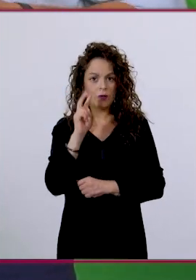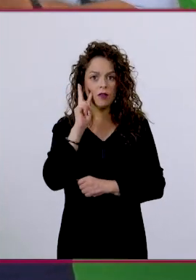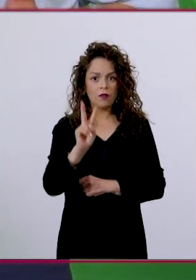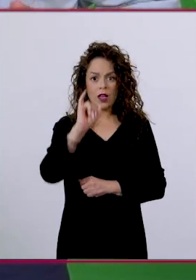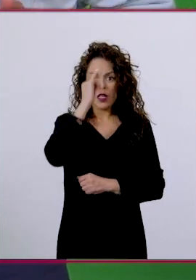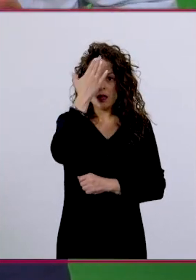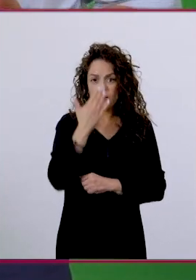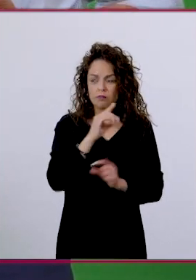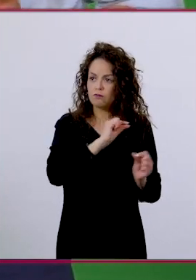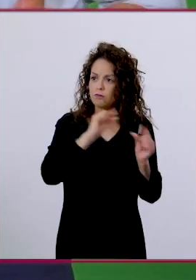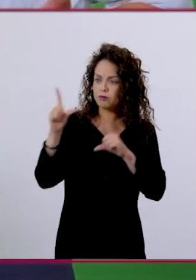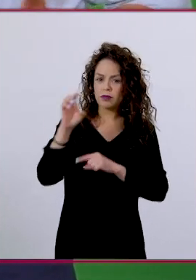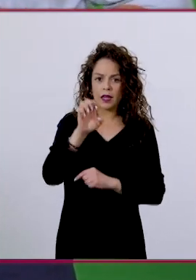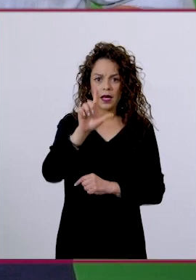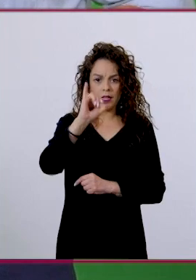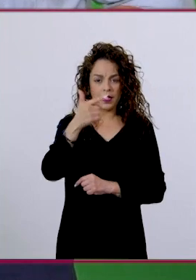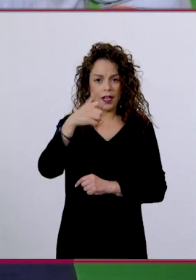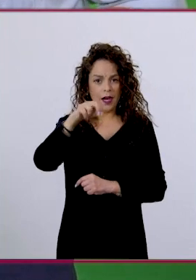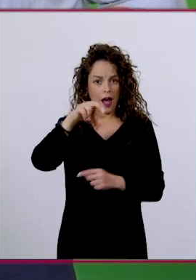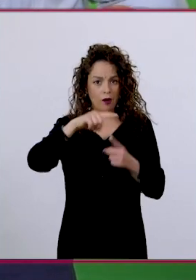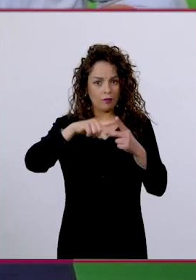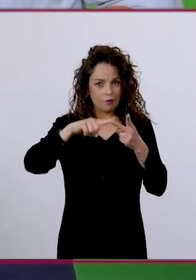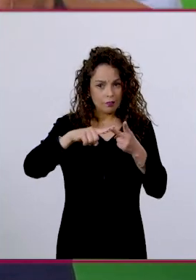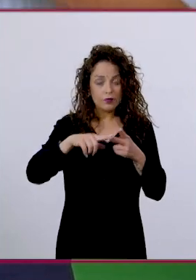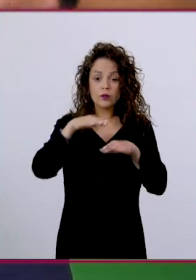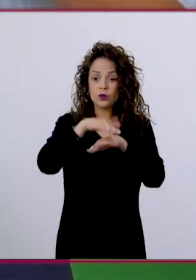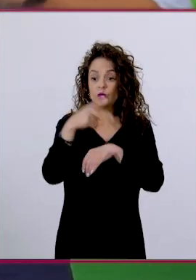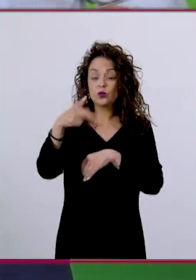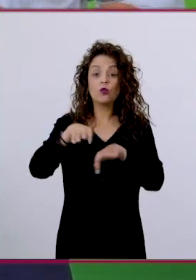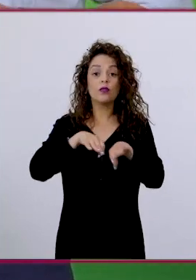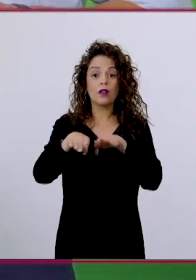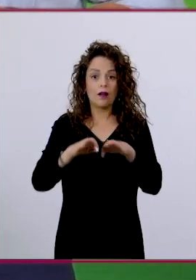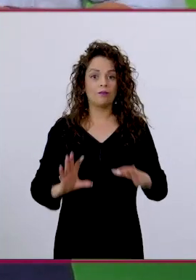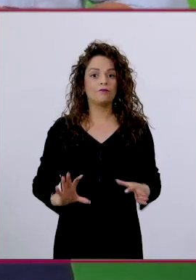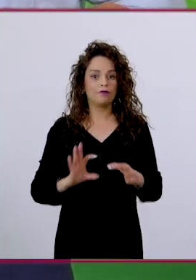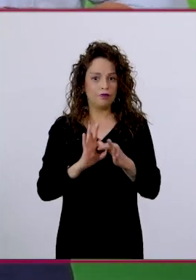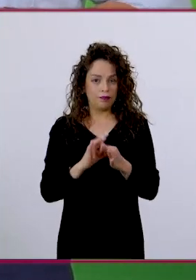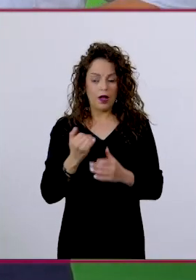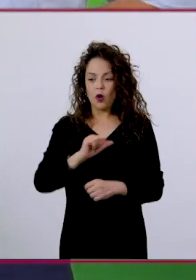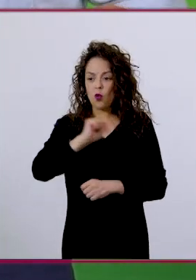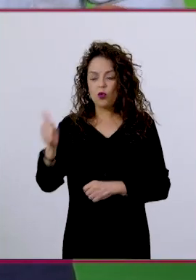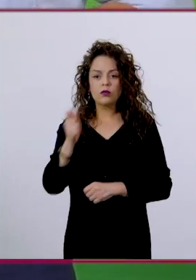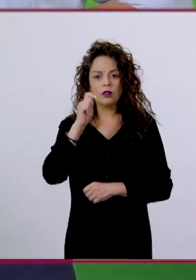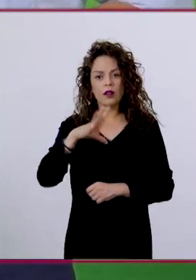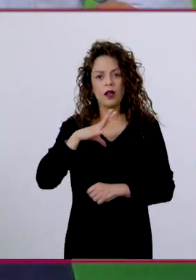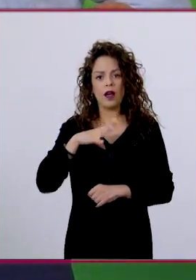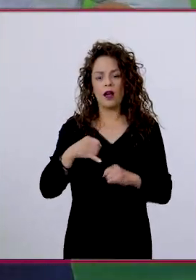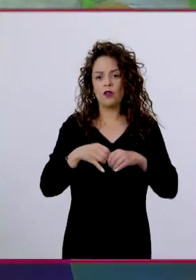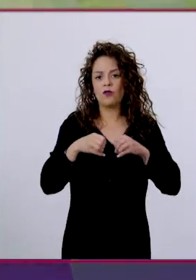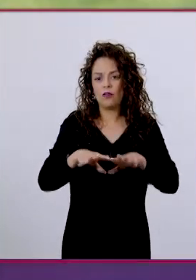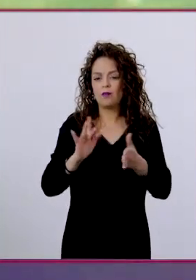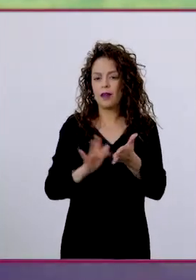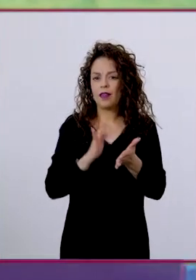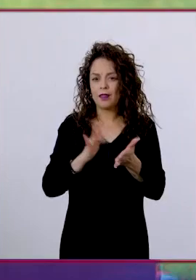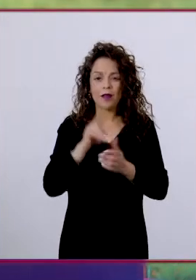comparten Eli y Genaro y están relacionadas con su trabajo y enseguida nos vamos con una cápsula de información digital. ¡Corre